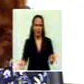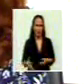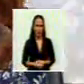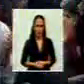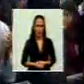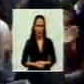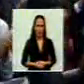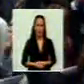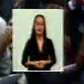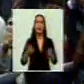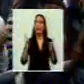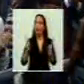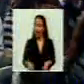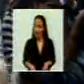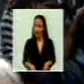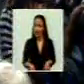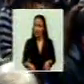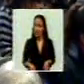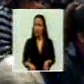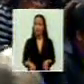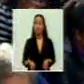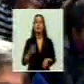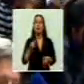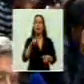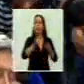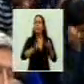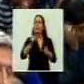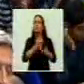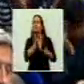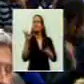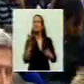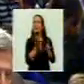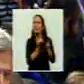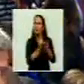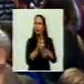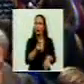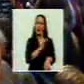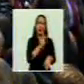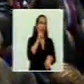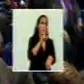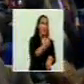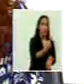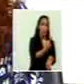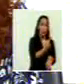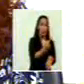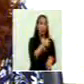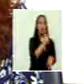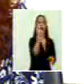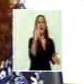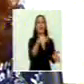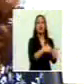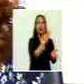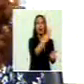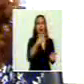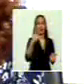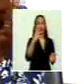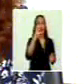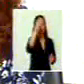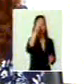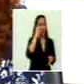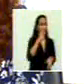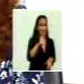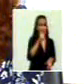Y también la cantidad de estudiantes. En el año 2001 teníamos 1.412.000